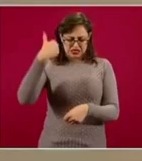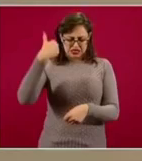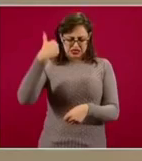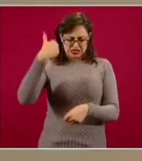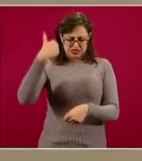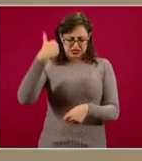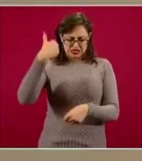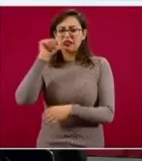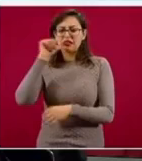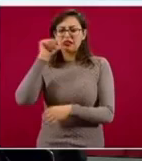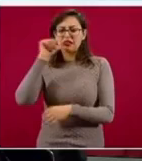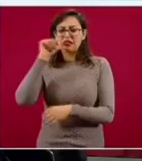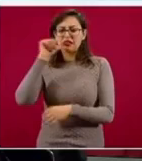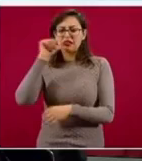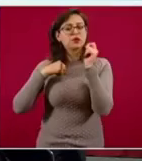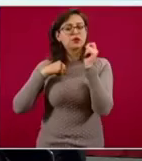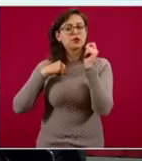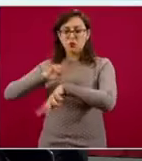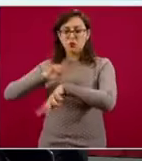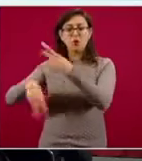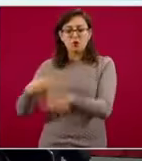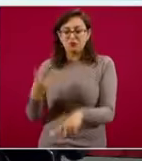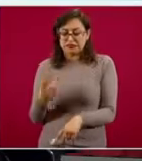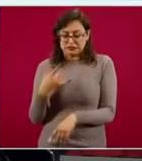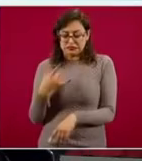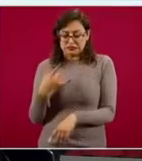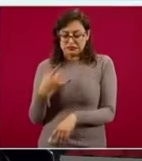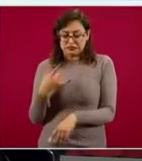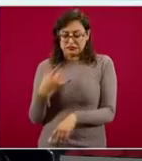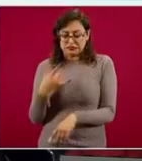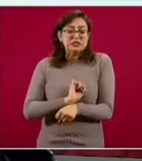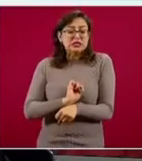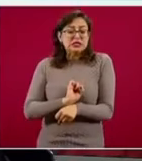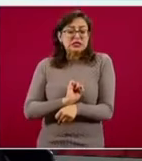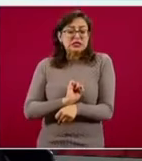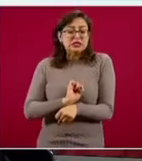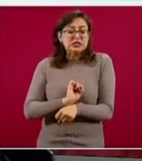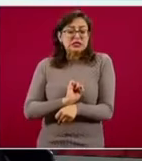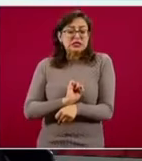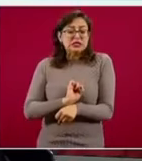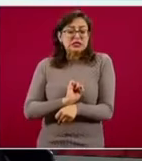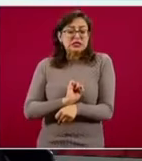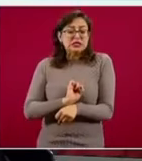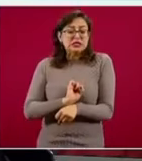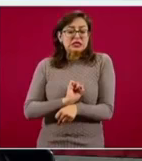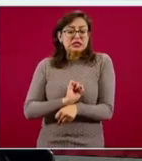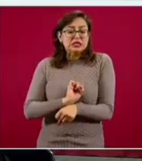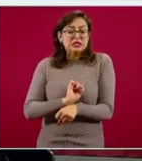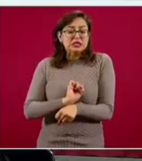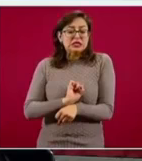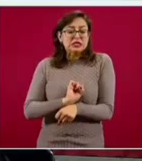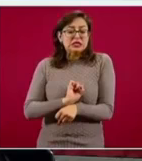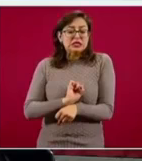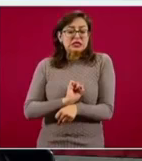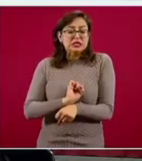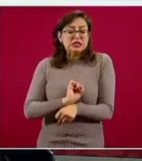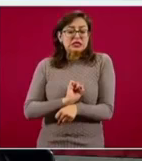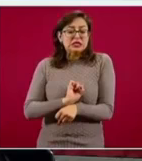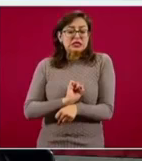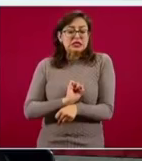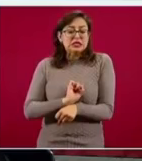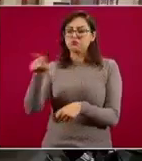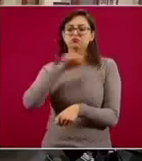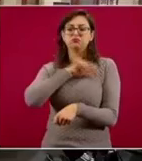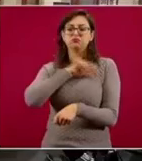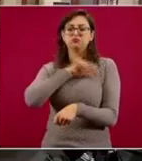hospitalizados. Es decir, una persona con un caso leve de COVID puede ser más probablemente hospitalizado en el